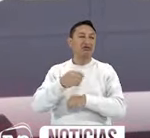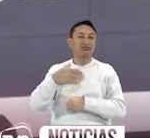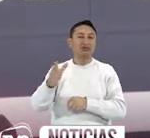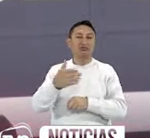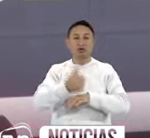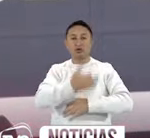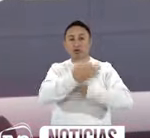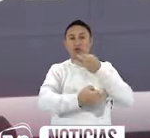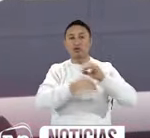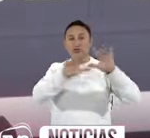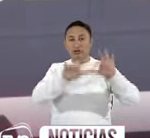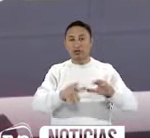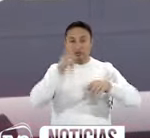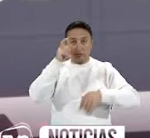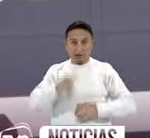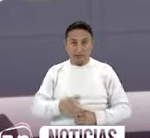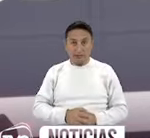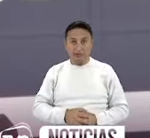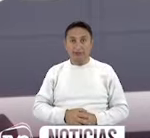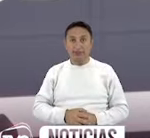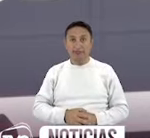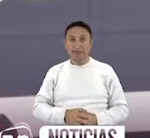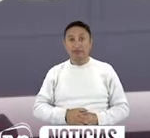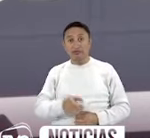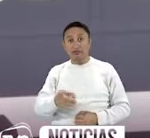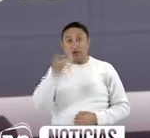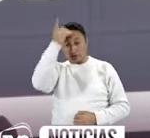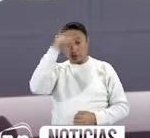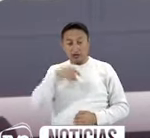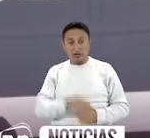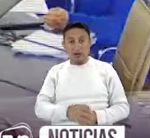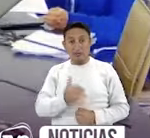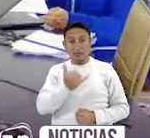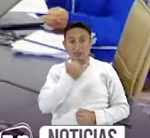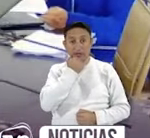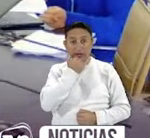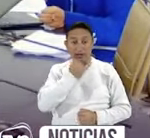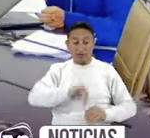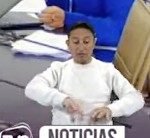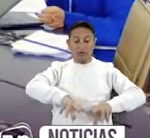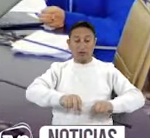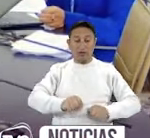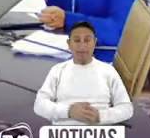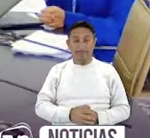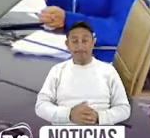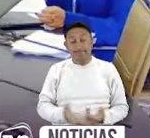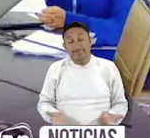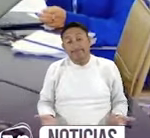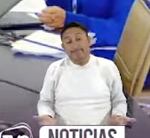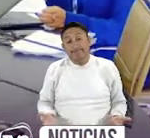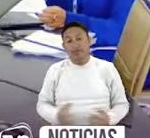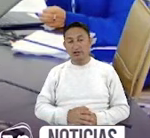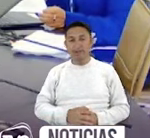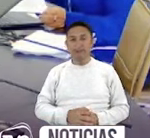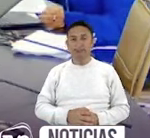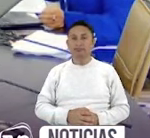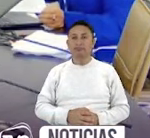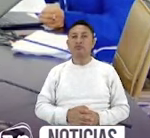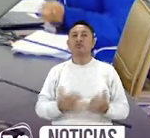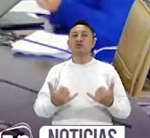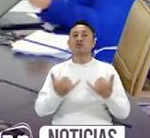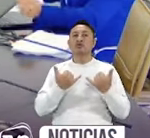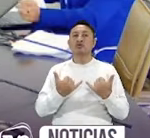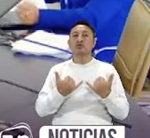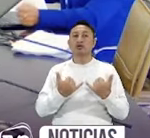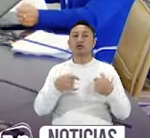secretarios, hayan tomado el camino equivocado, violando la ley. Pero creo que el Pleno, con esta